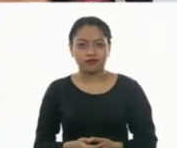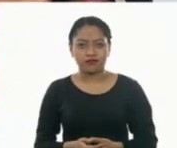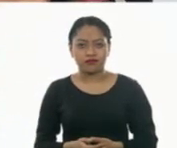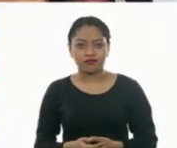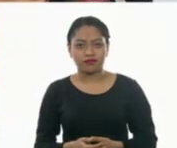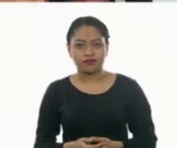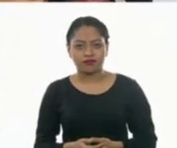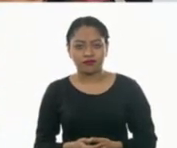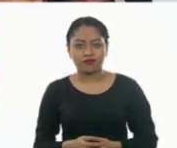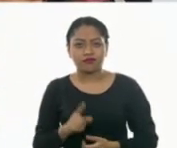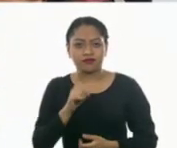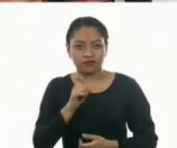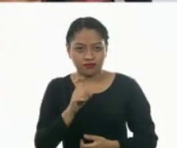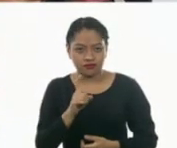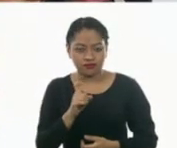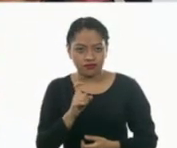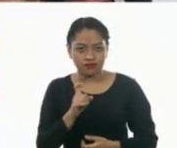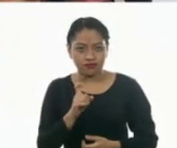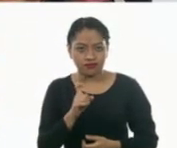El agua